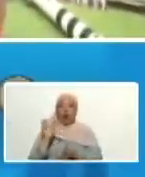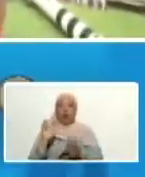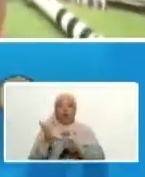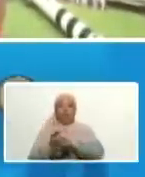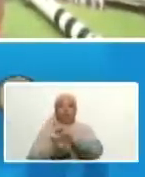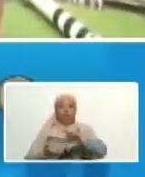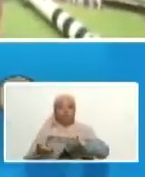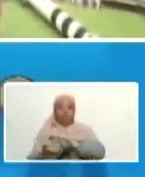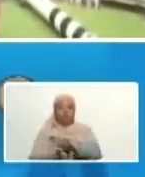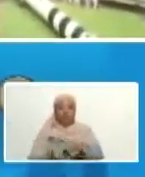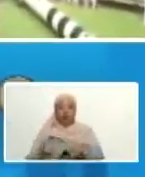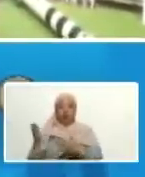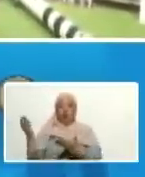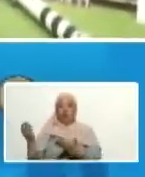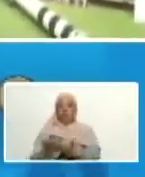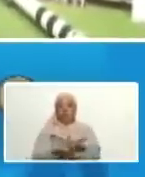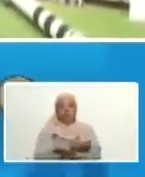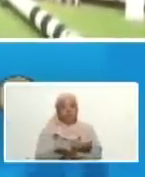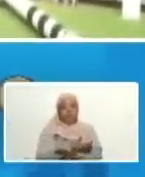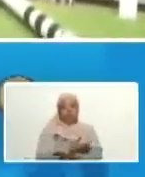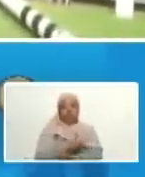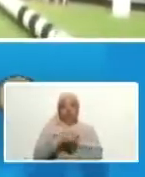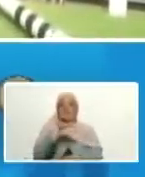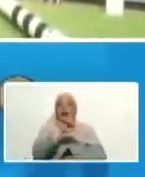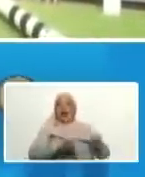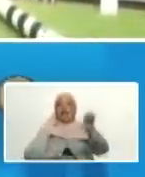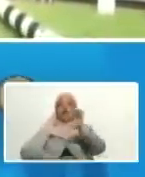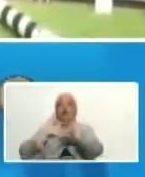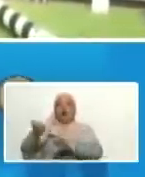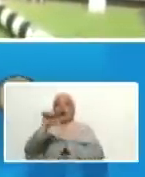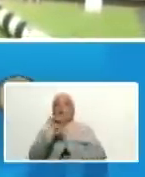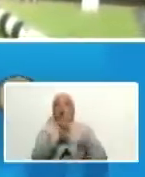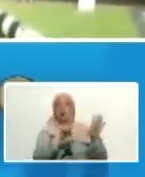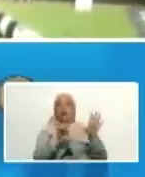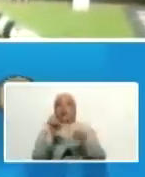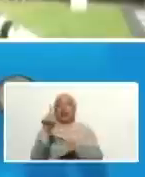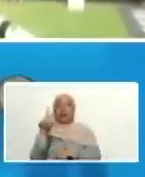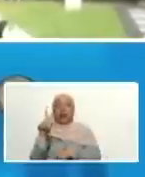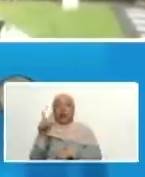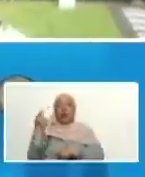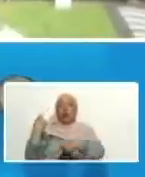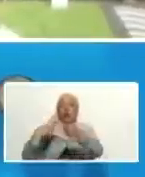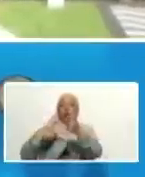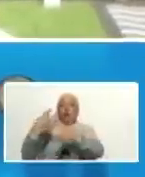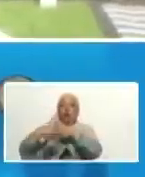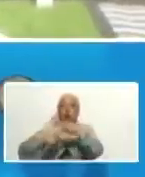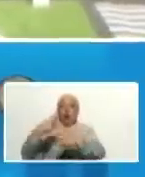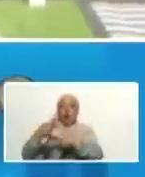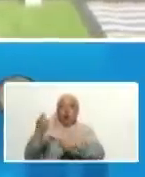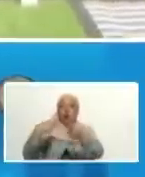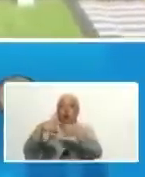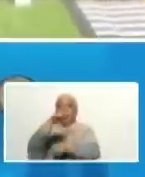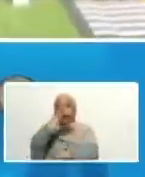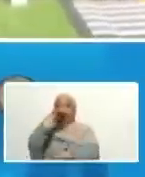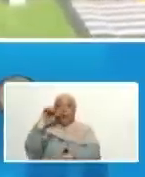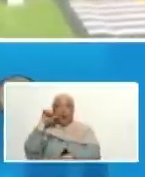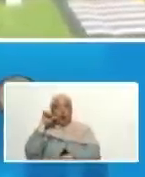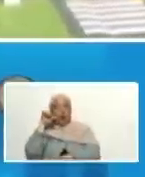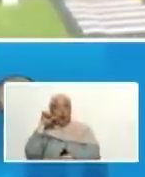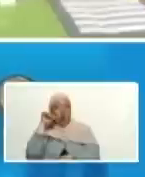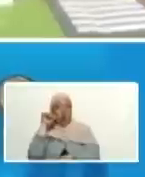61 laboratorios que pretendían instalar en Venezuela para producir droga, se han